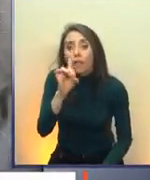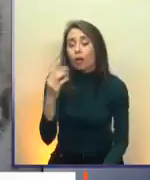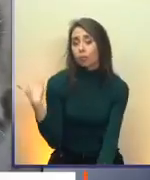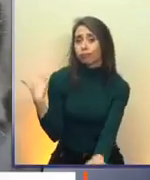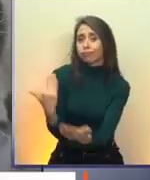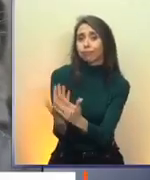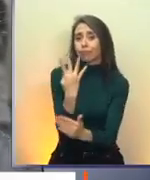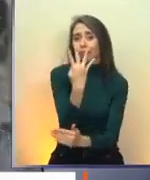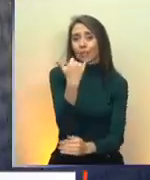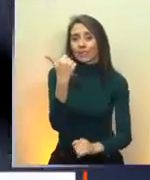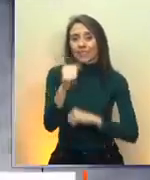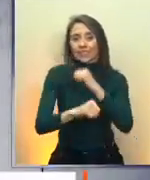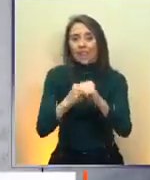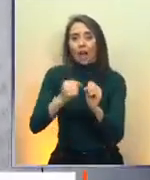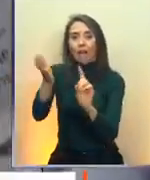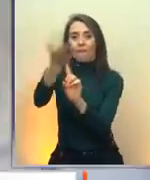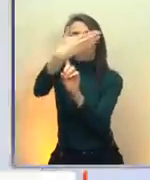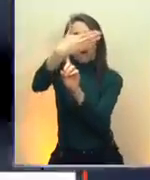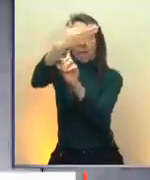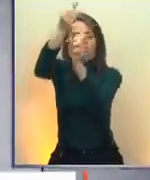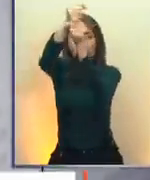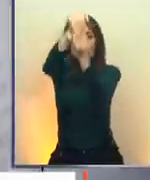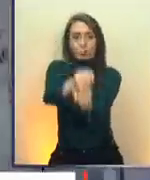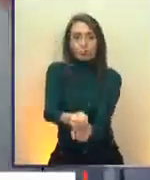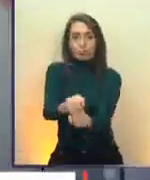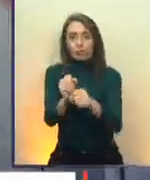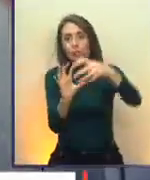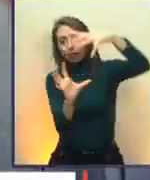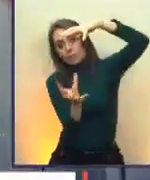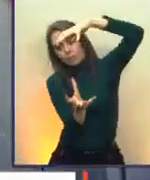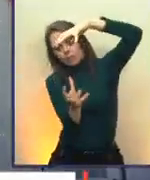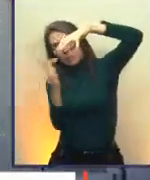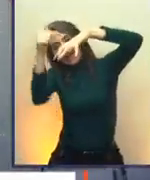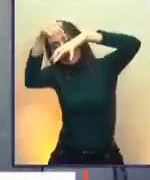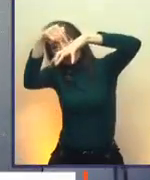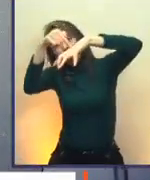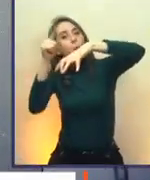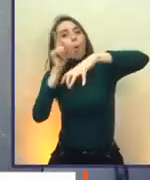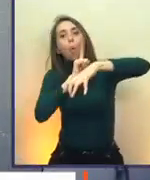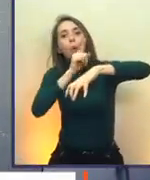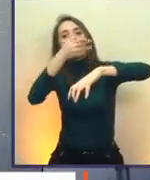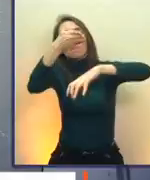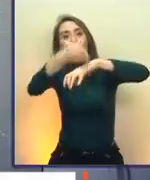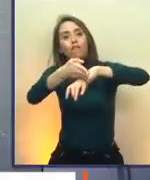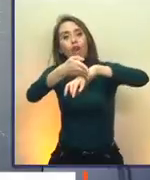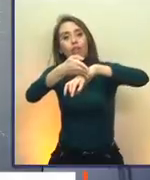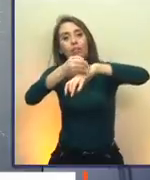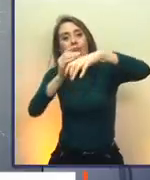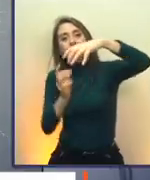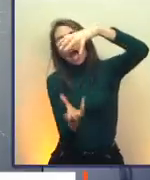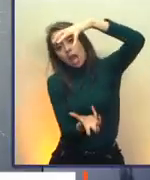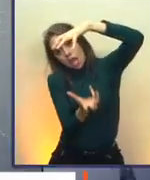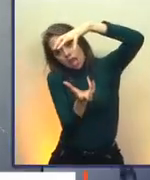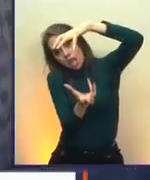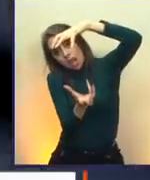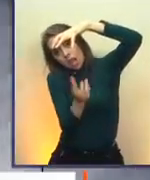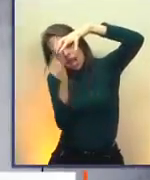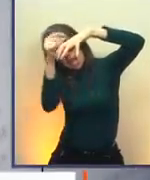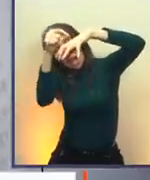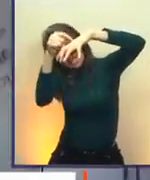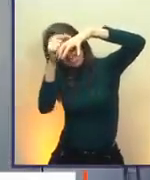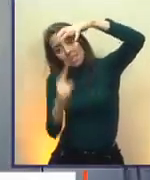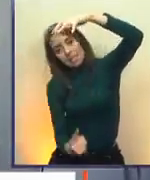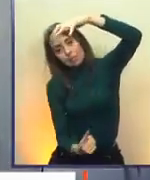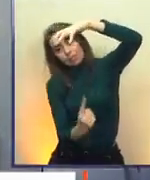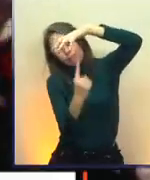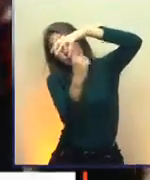años, la bandera chilena estuvo clavada en la última de las fronteras, en el punto más remoto del planeta, en el lejano y